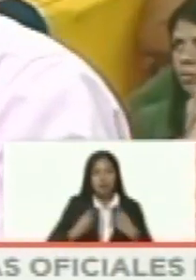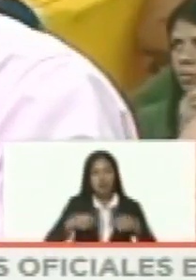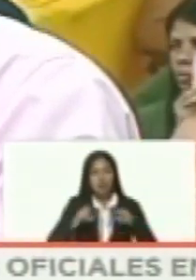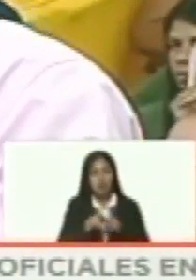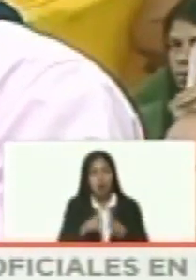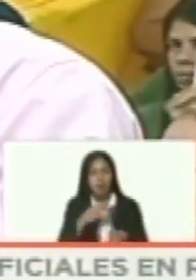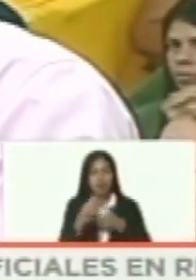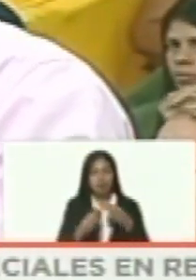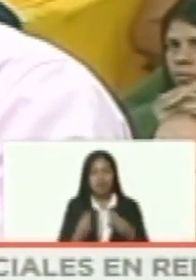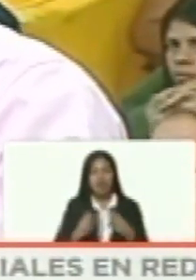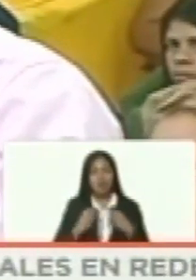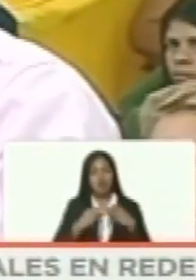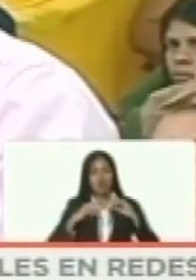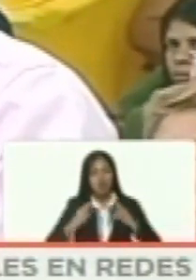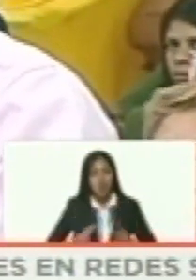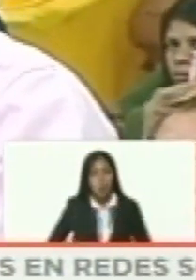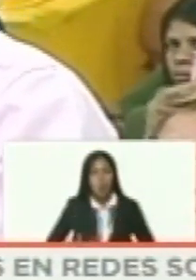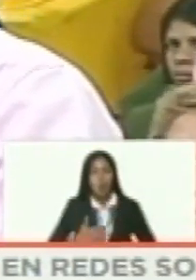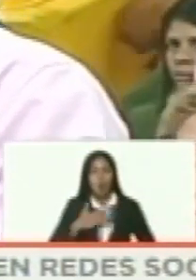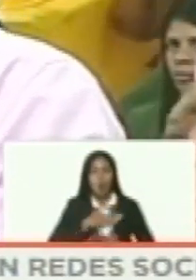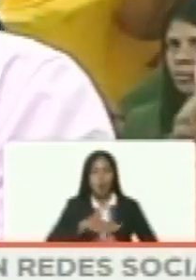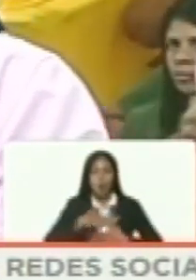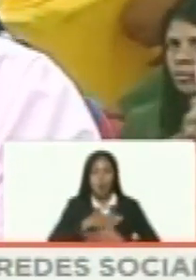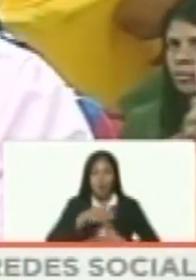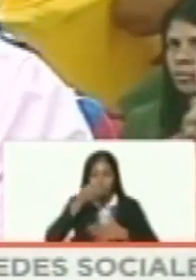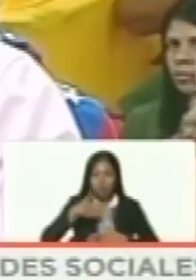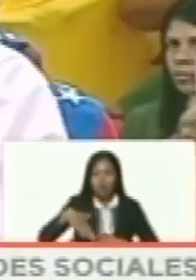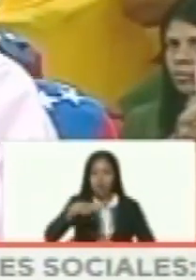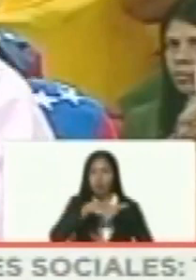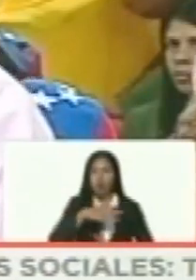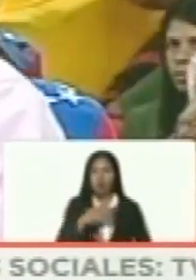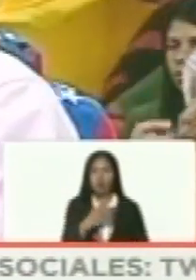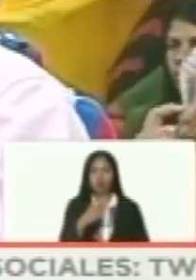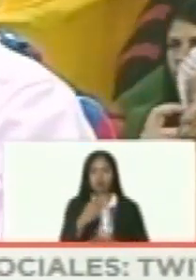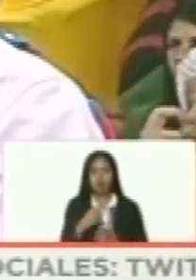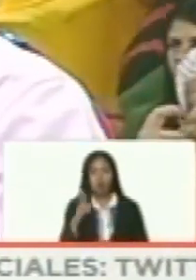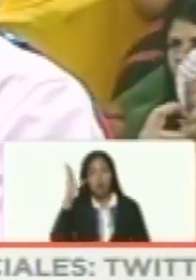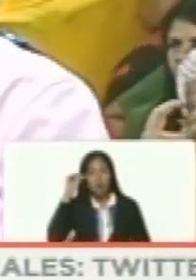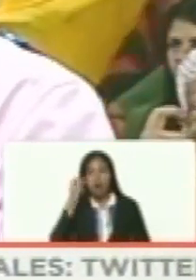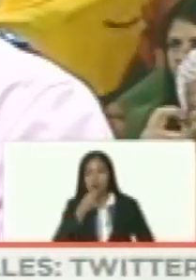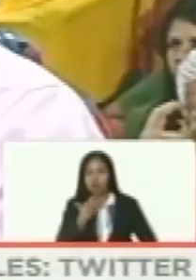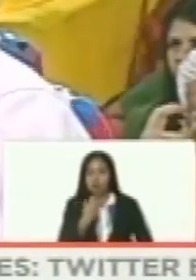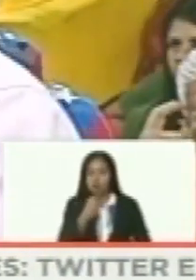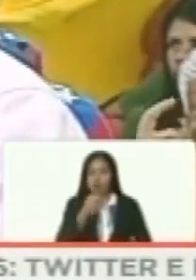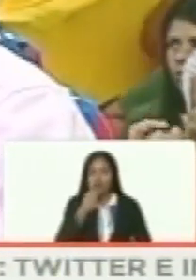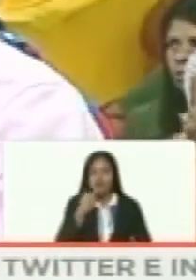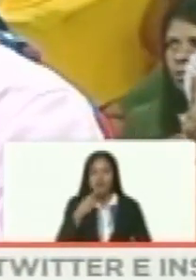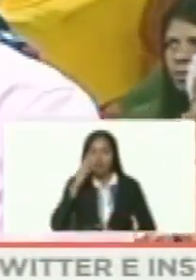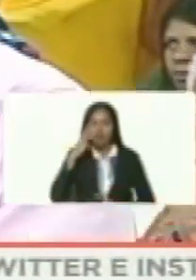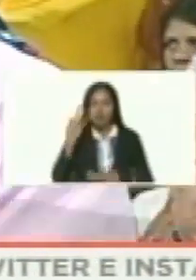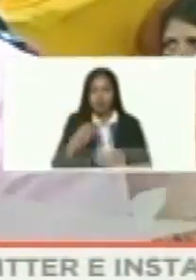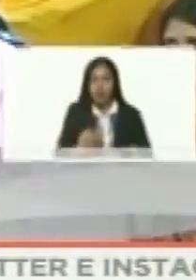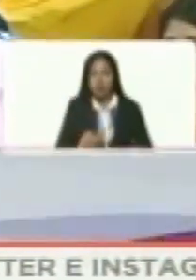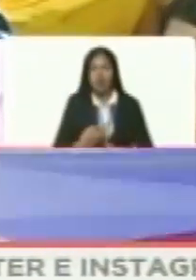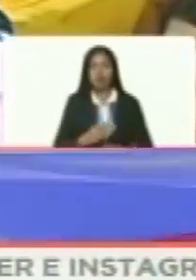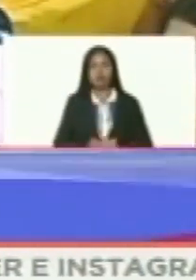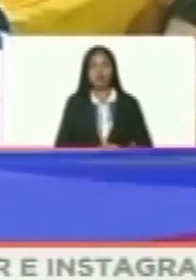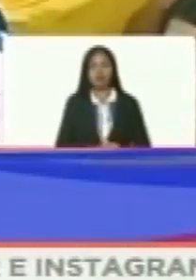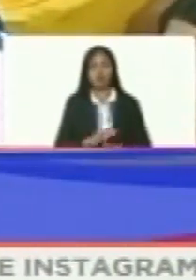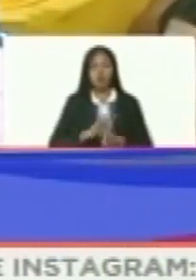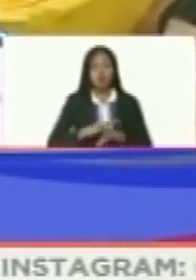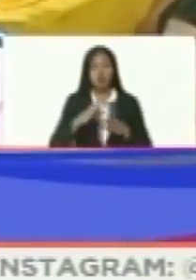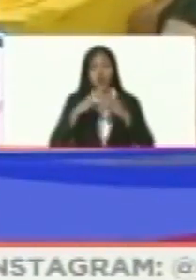para hacer la vida humanamente gratificante de nuestro pueblo, con baños de primera calidad, sin escatimar esfuerzo, con todos